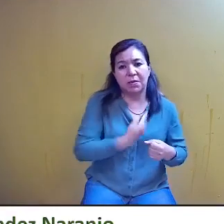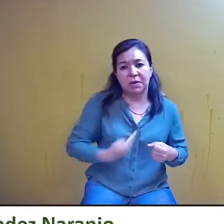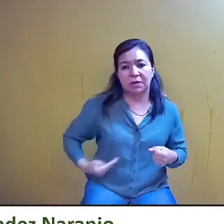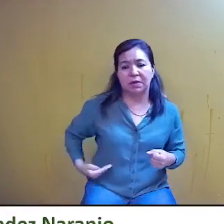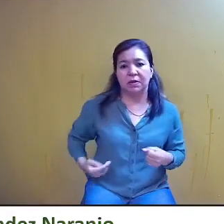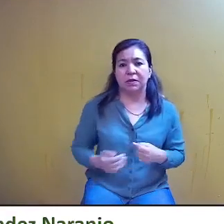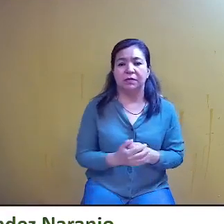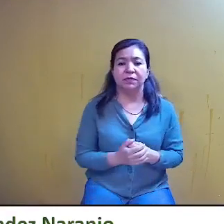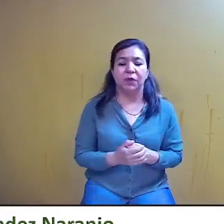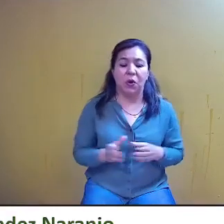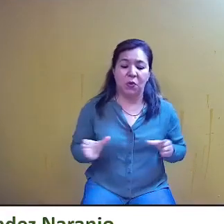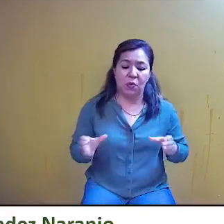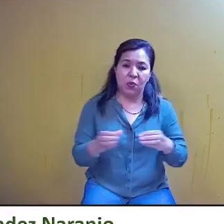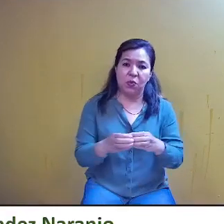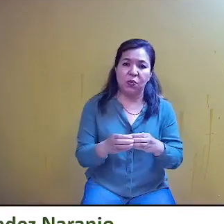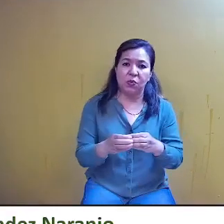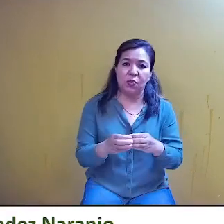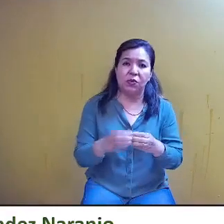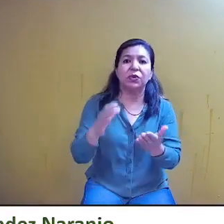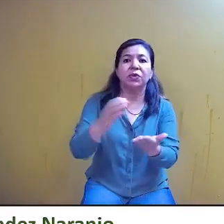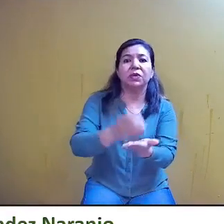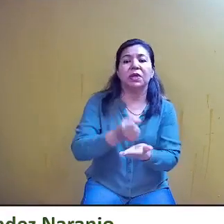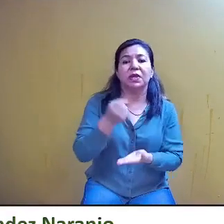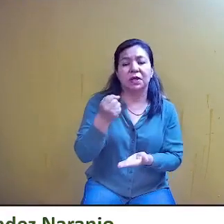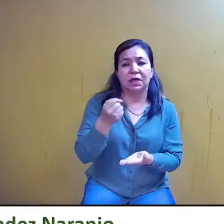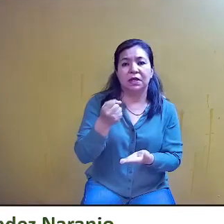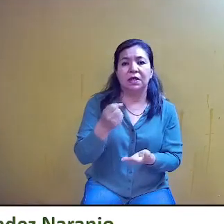frase juntos lo vamos a lograr, y